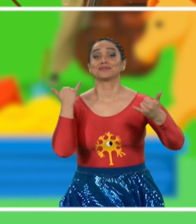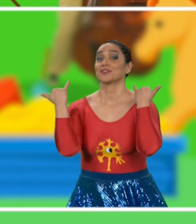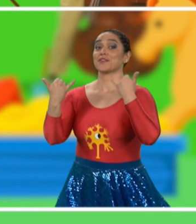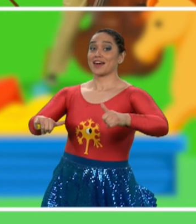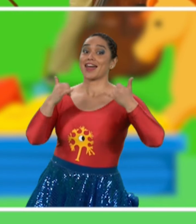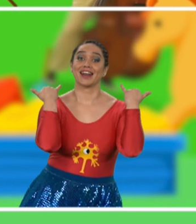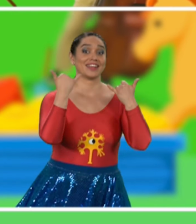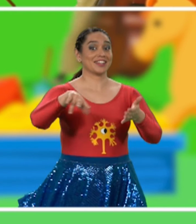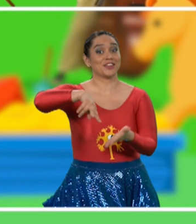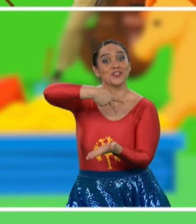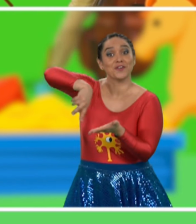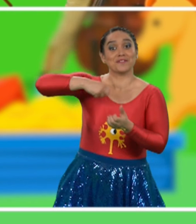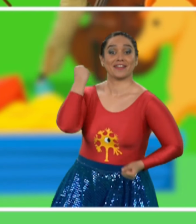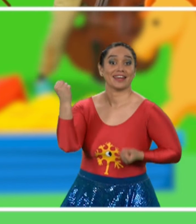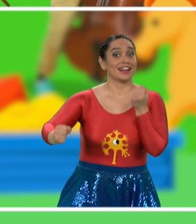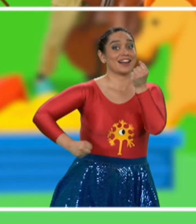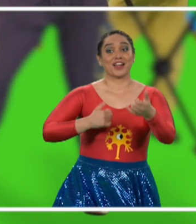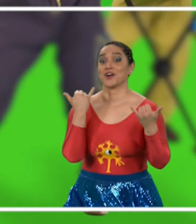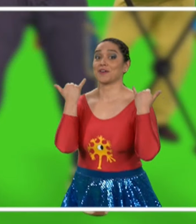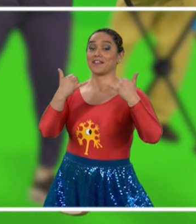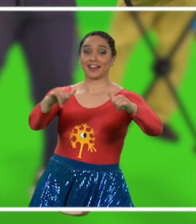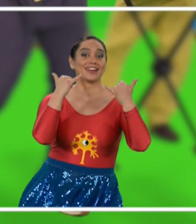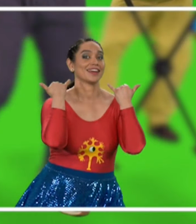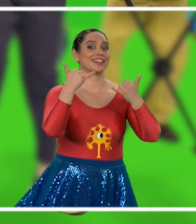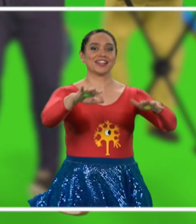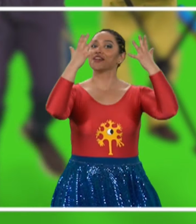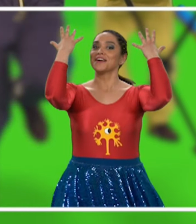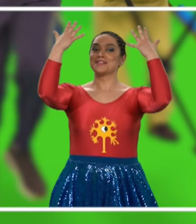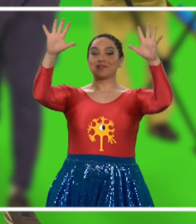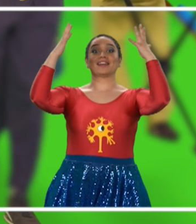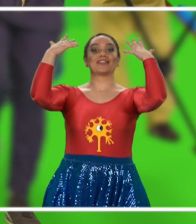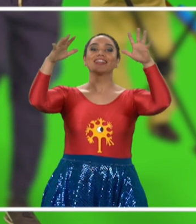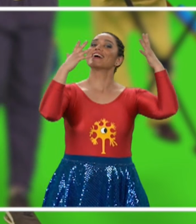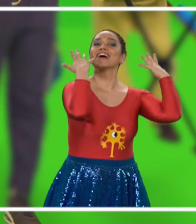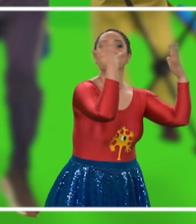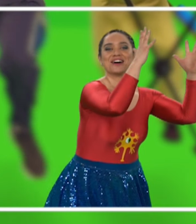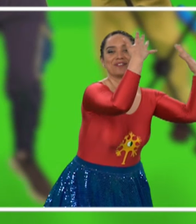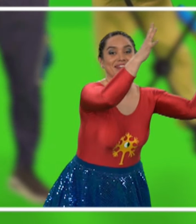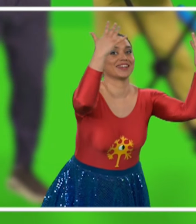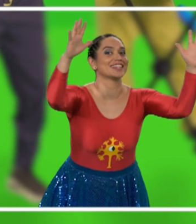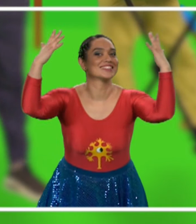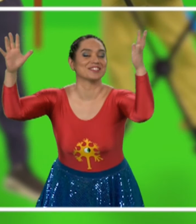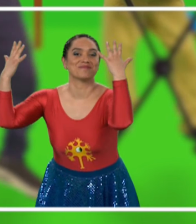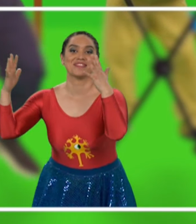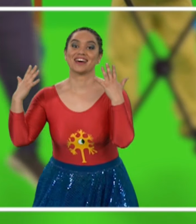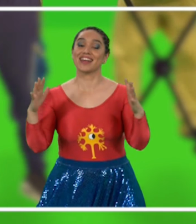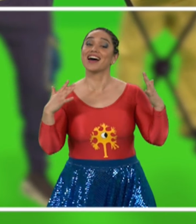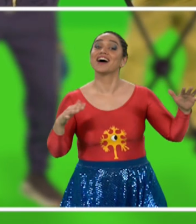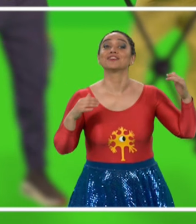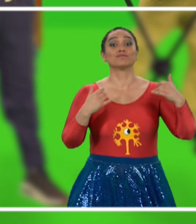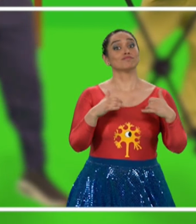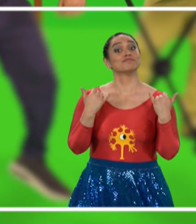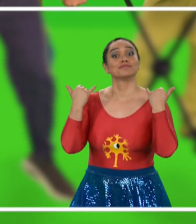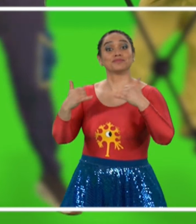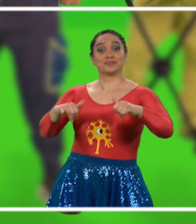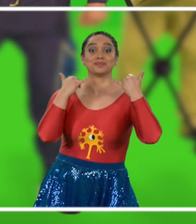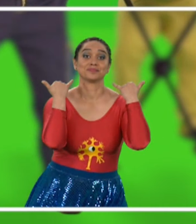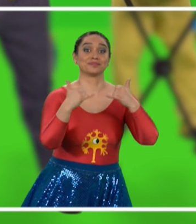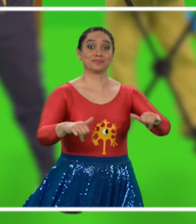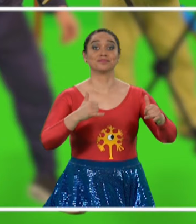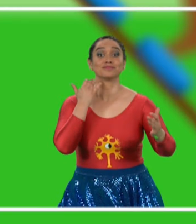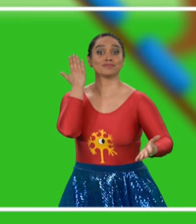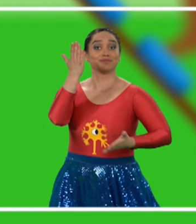canta, jugarreteando baila. Jugarreteando aplaude, aplaude sin parar.